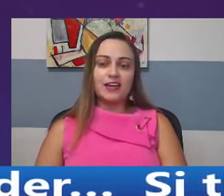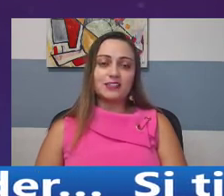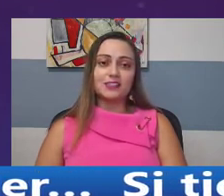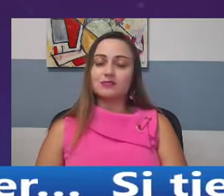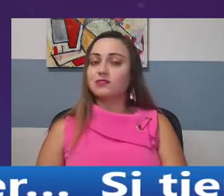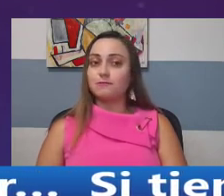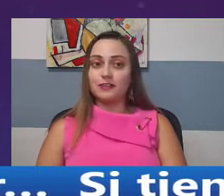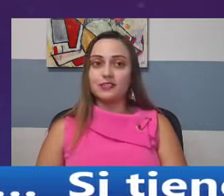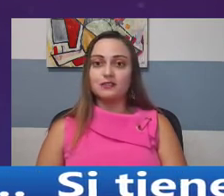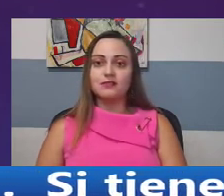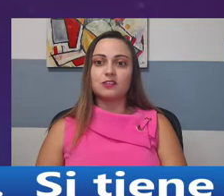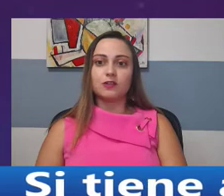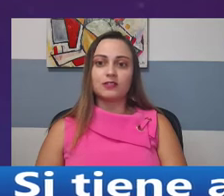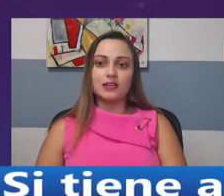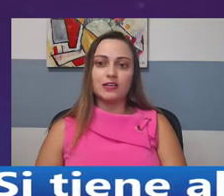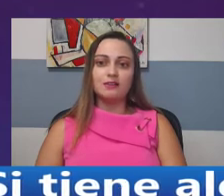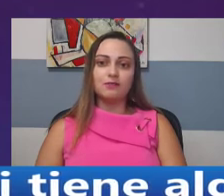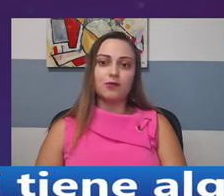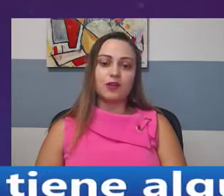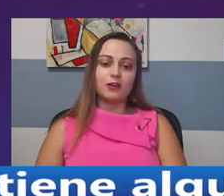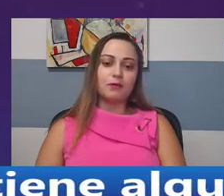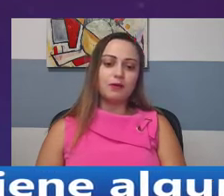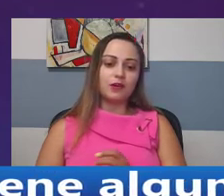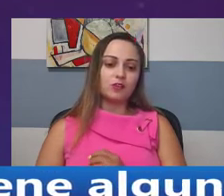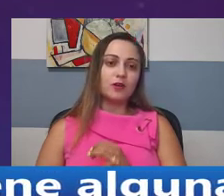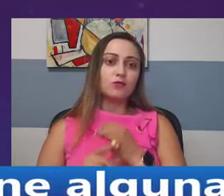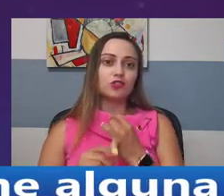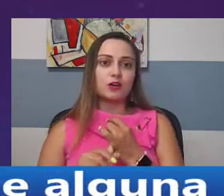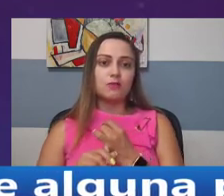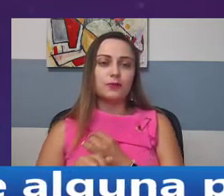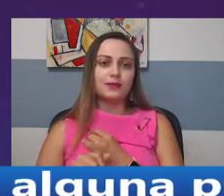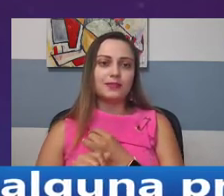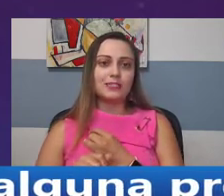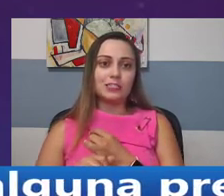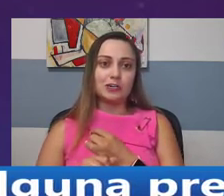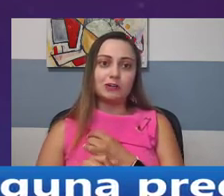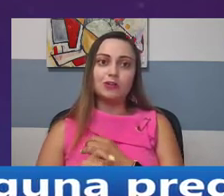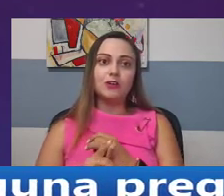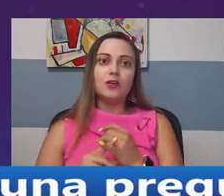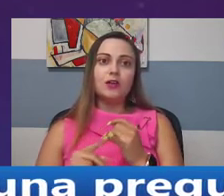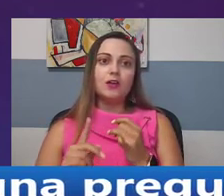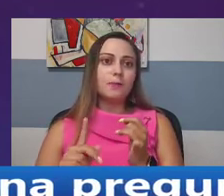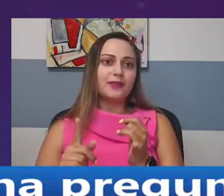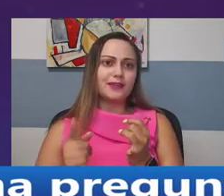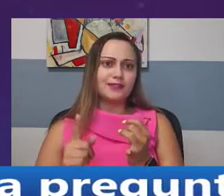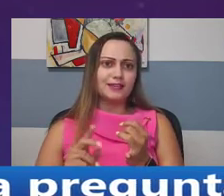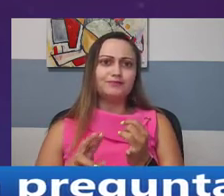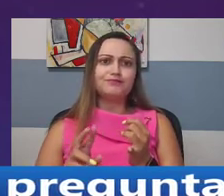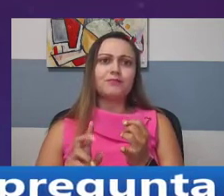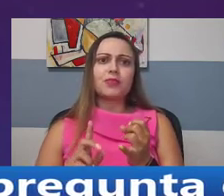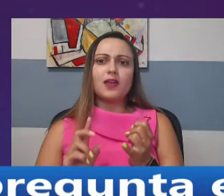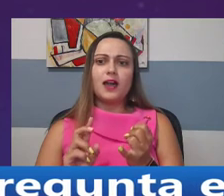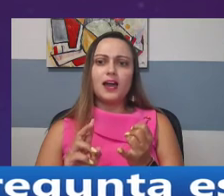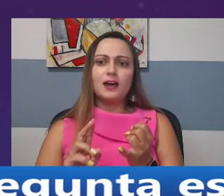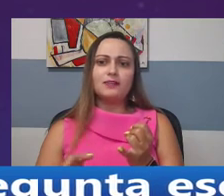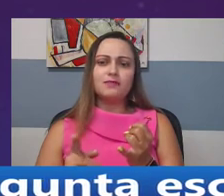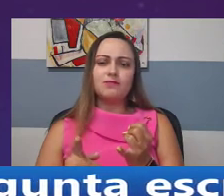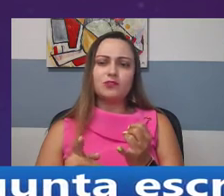la verdad, es difícil sobresalir porque primero que todo hay mucha competición, competencia.